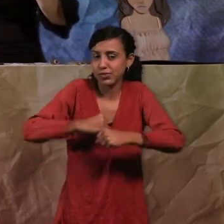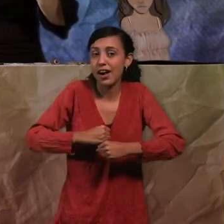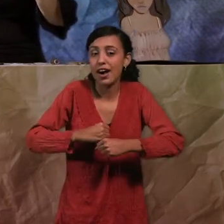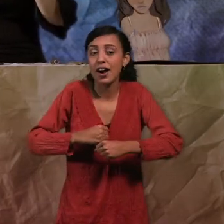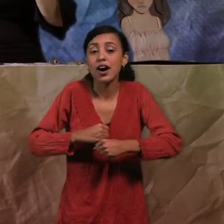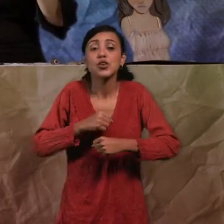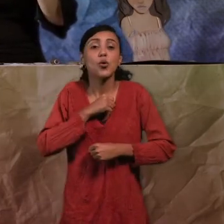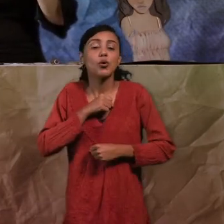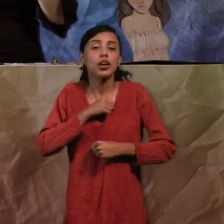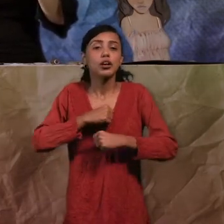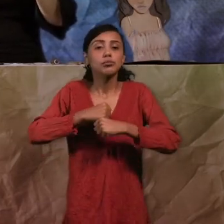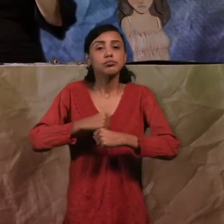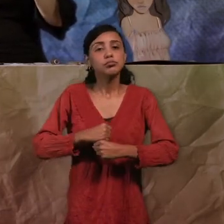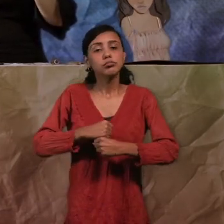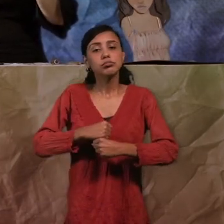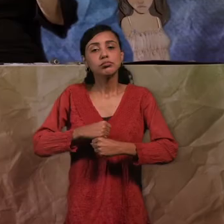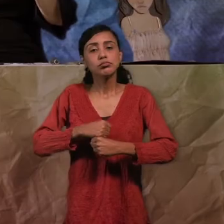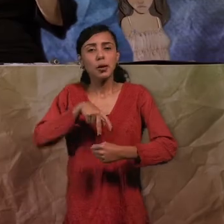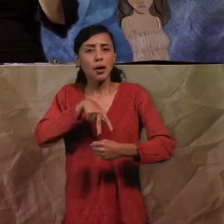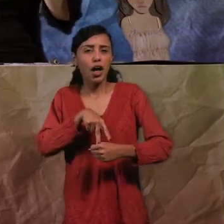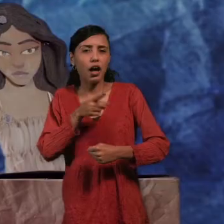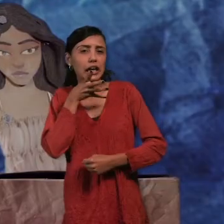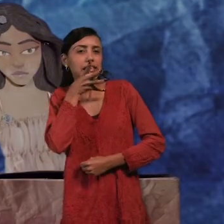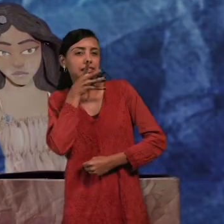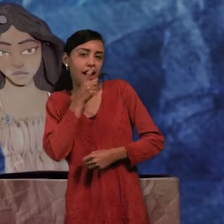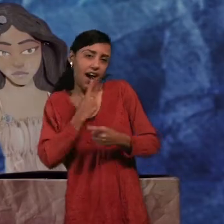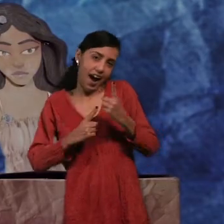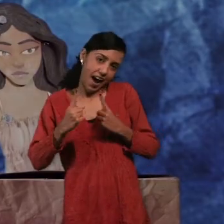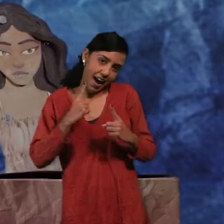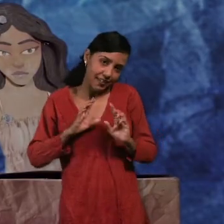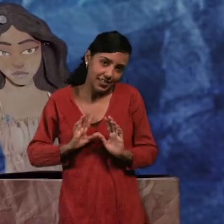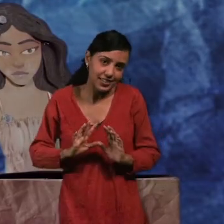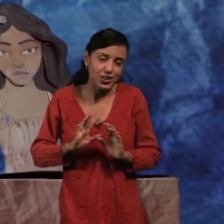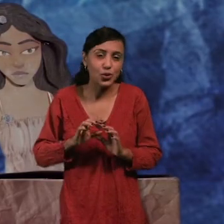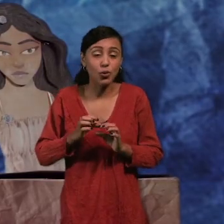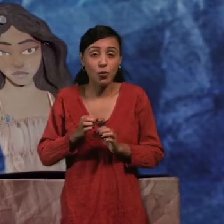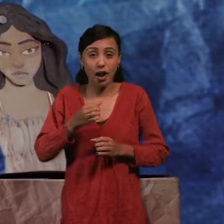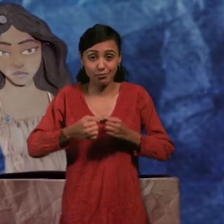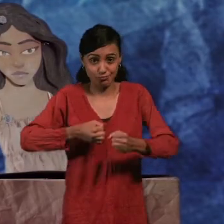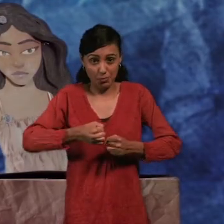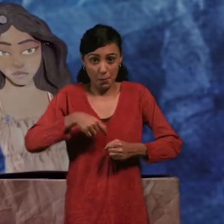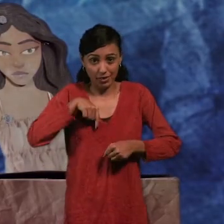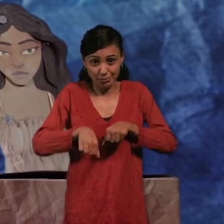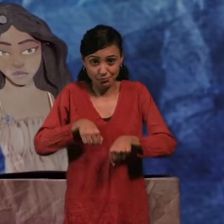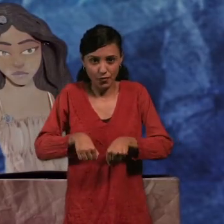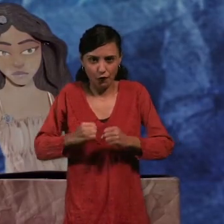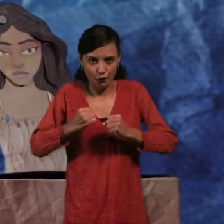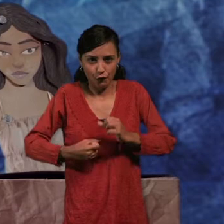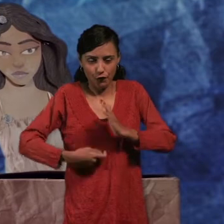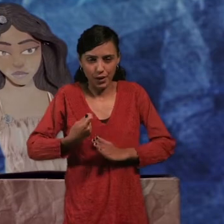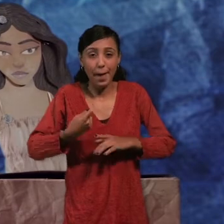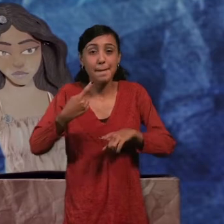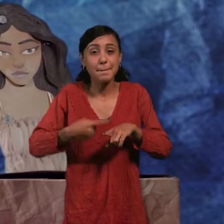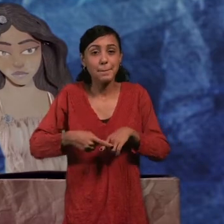esté parado, tranquilo y relinche de vez en cuando. Yo sencillamente le hice las patas fijas. Pero le hice los pelos